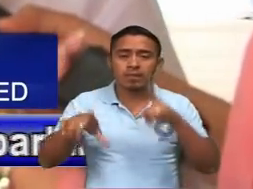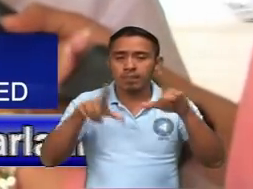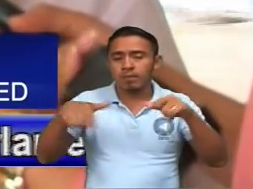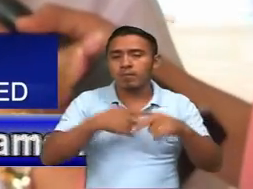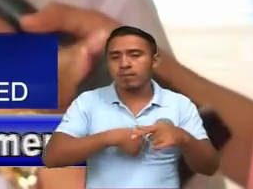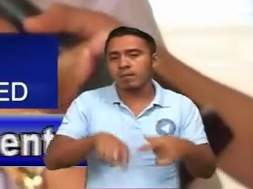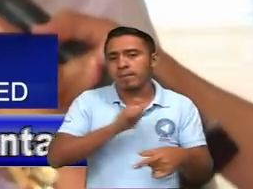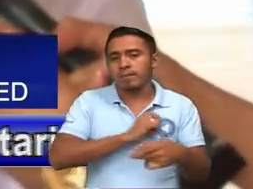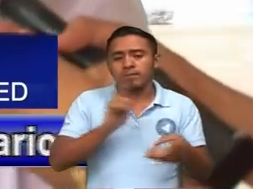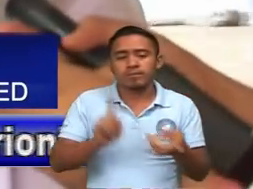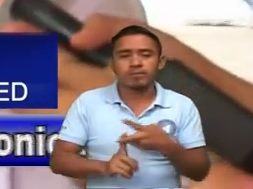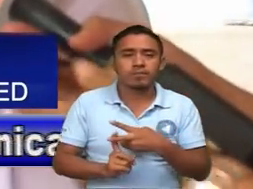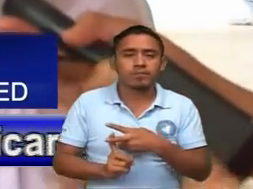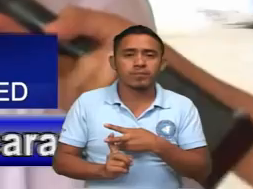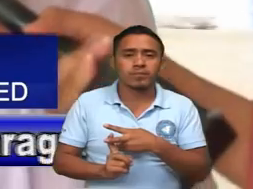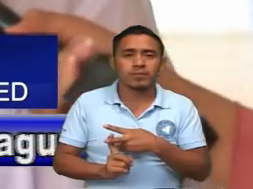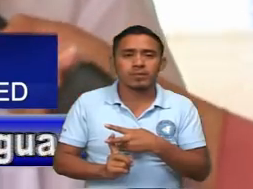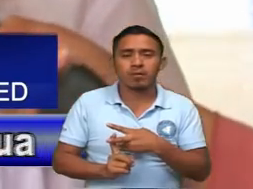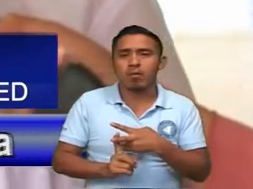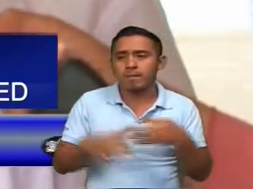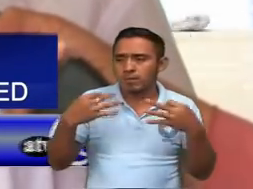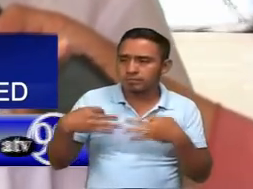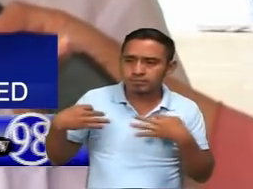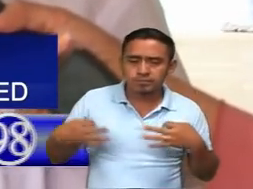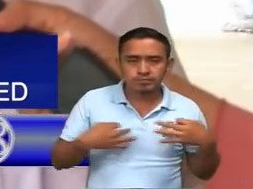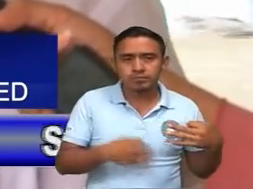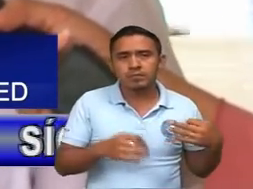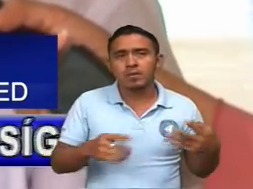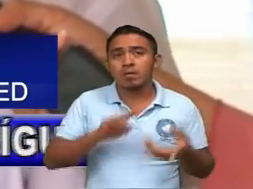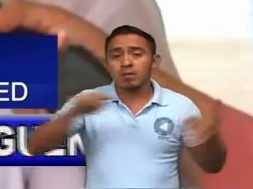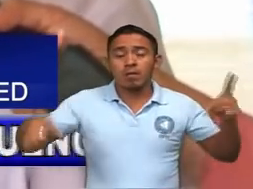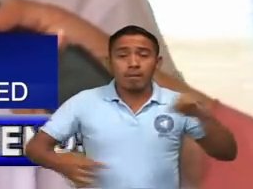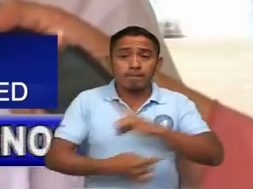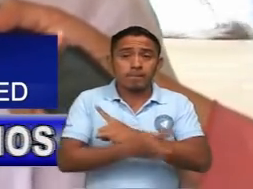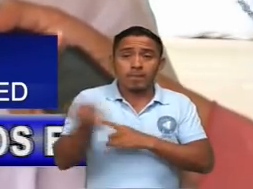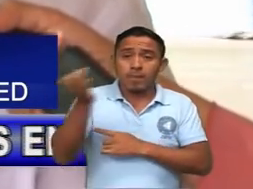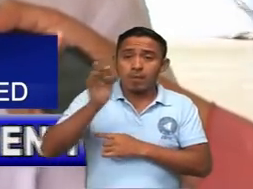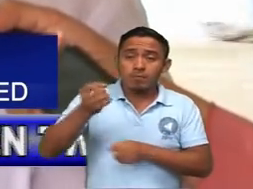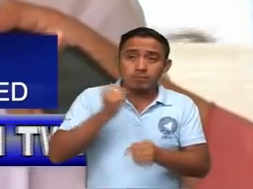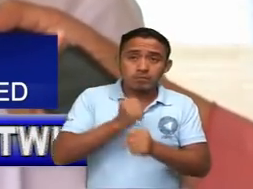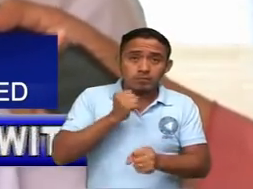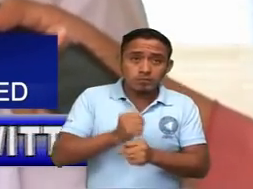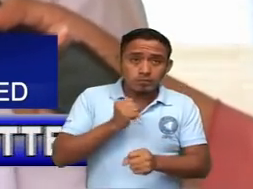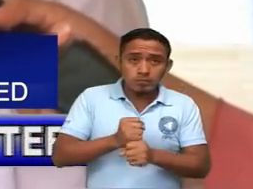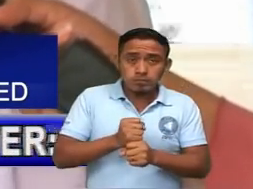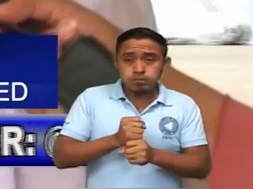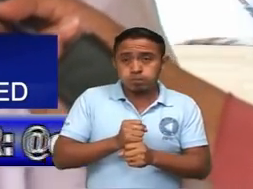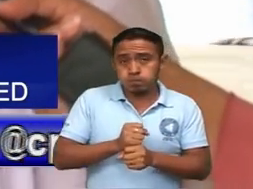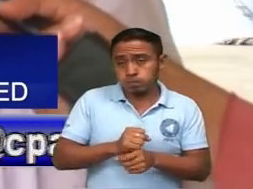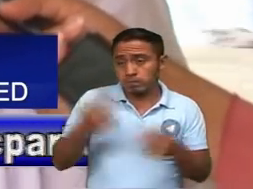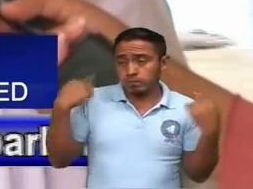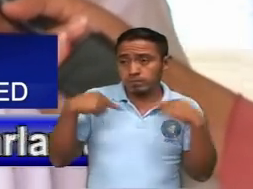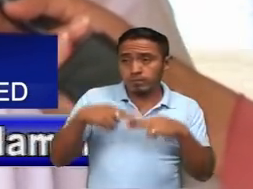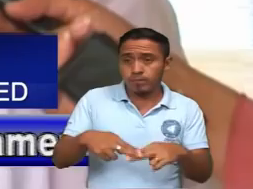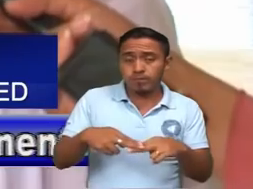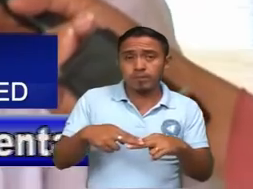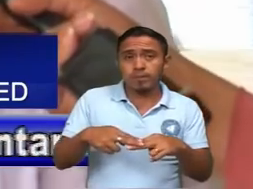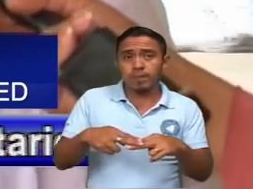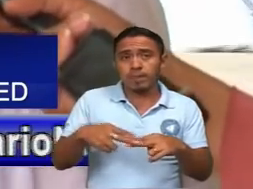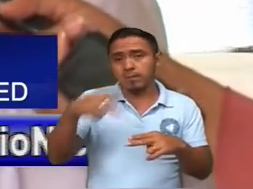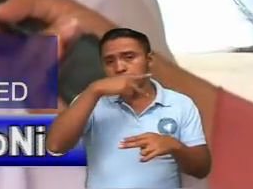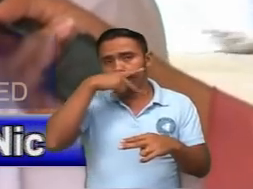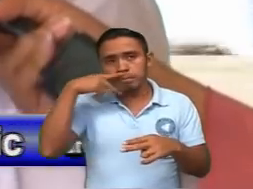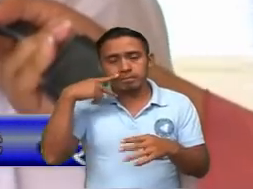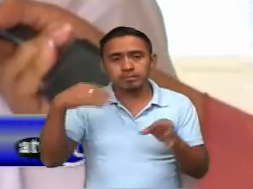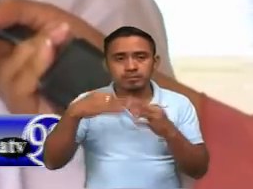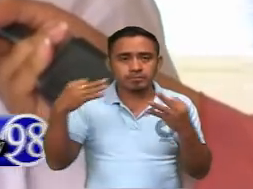estamos hablando de la disciplina consciente, el cambio de actitud, de trabajar con los docentes, ¿verdad?, padres de